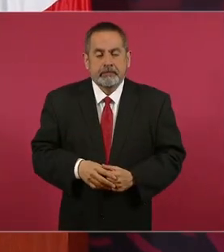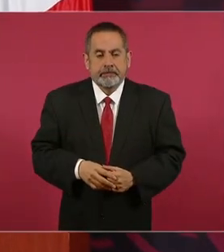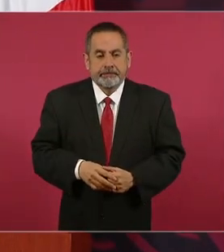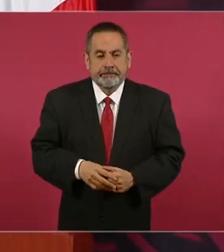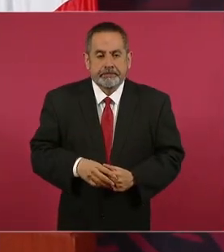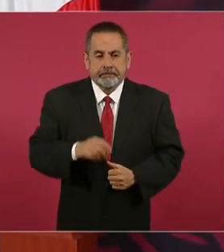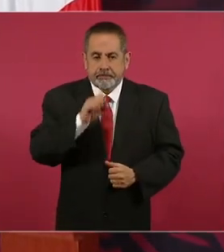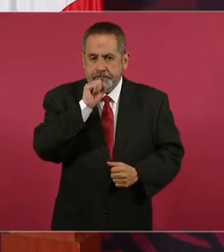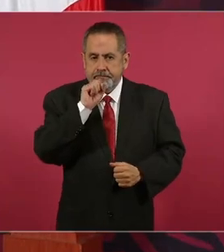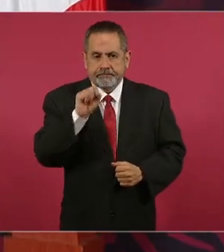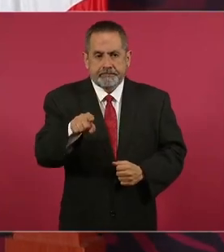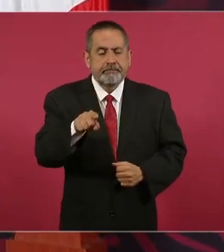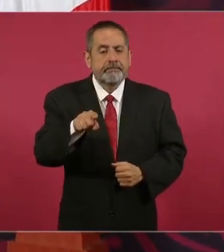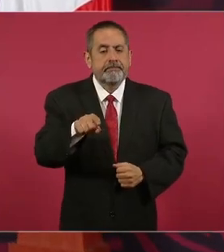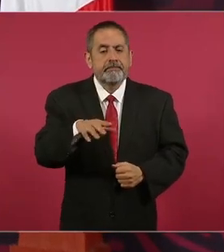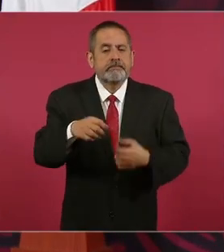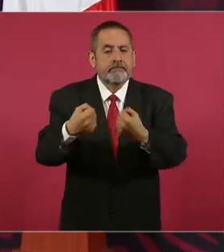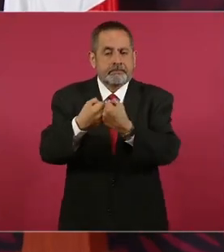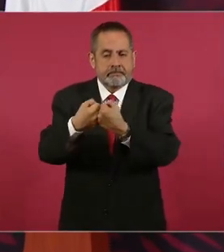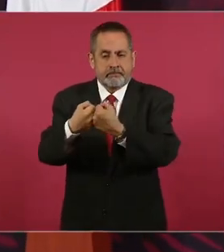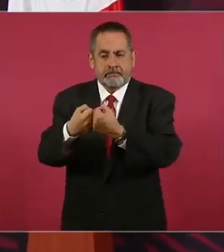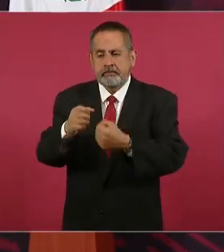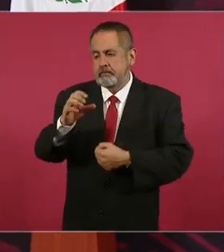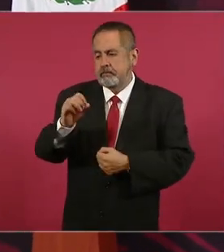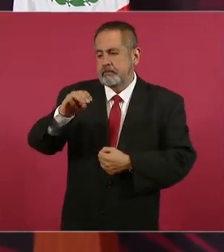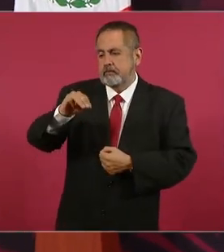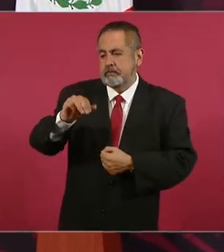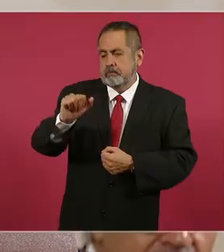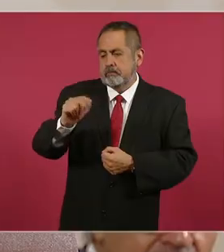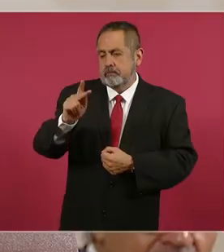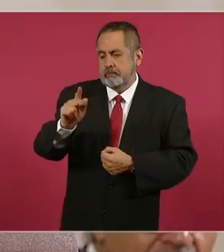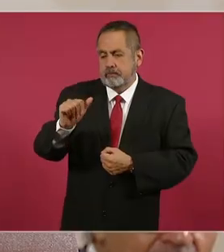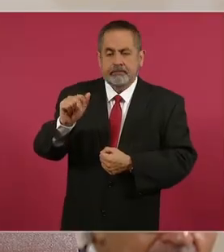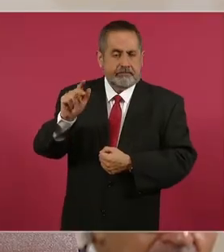en la zona de frontera Comalapa,